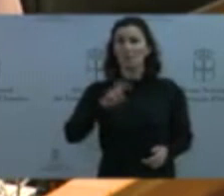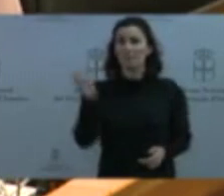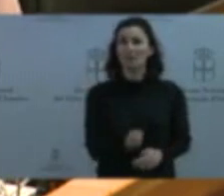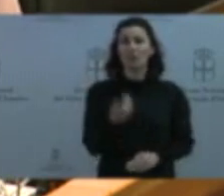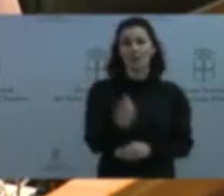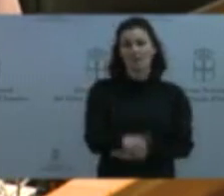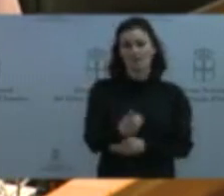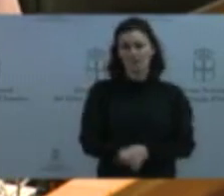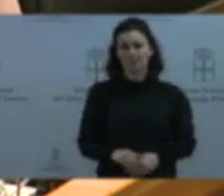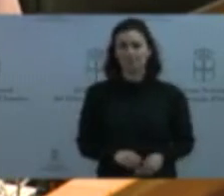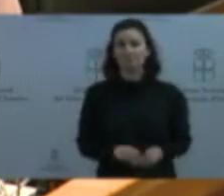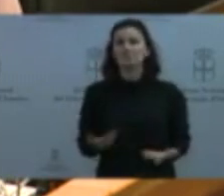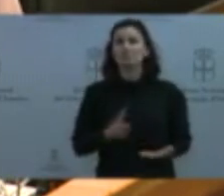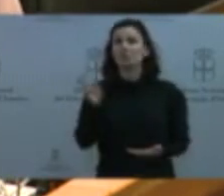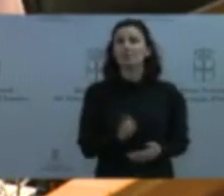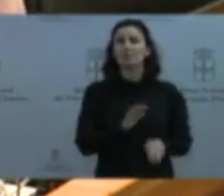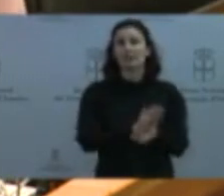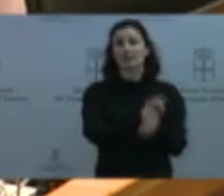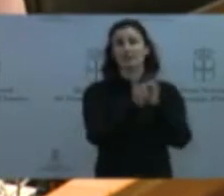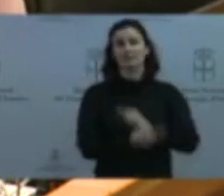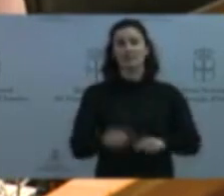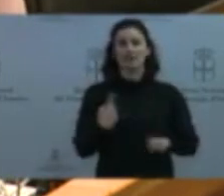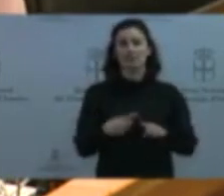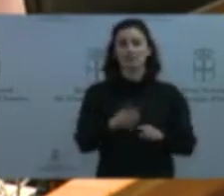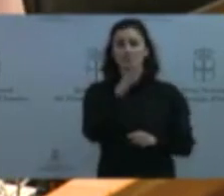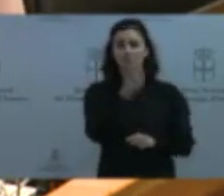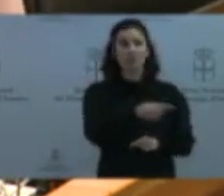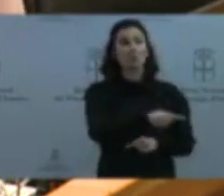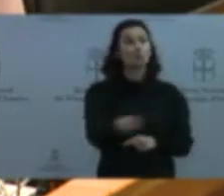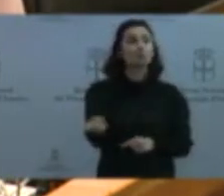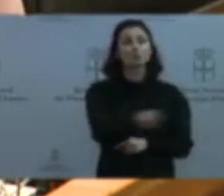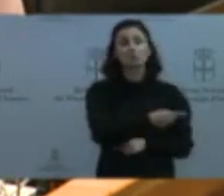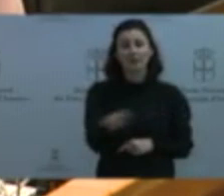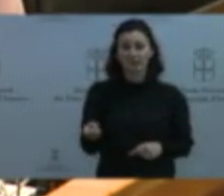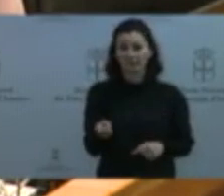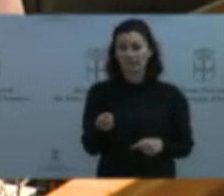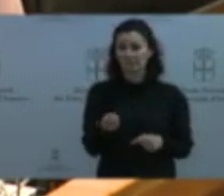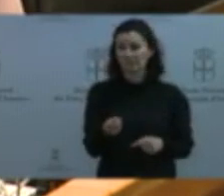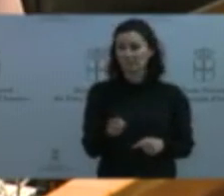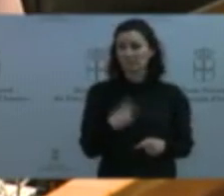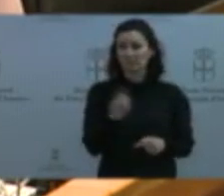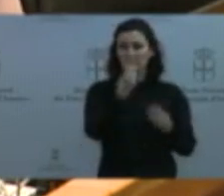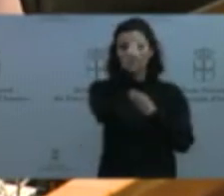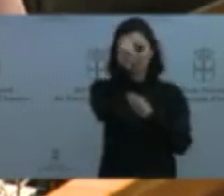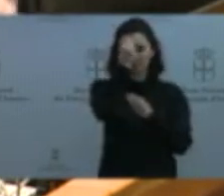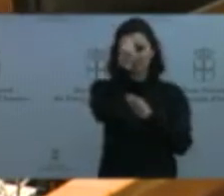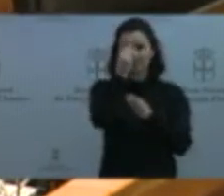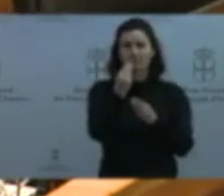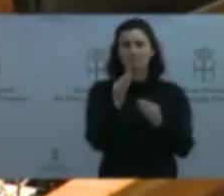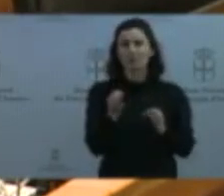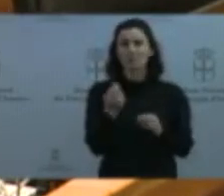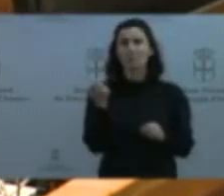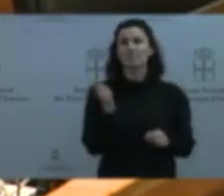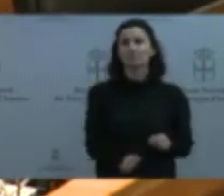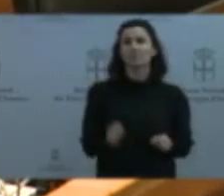cosas porque ustedes, que consideramos desde afuera que son profesionales de la política, no nos representan. Y a eso es a lo que